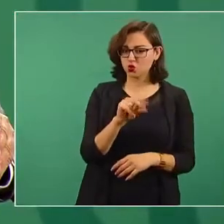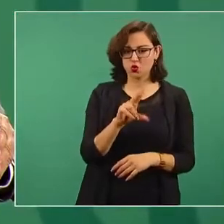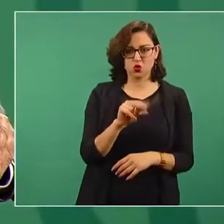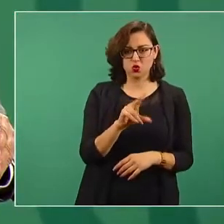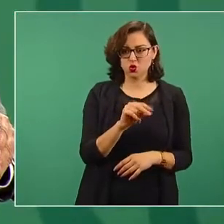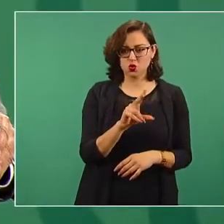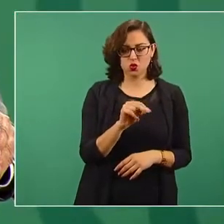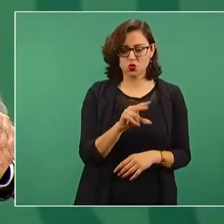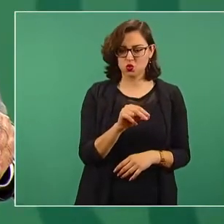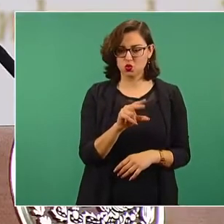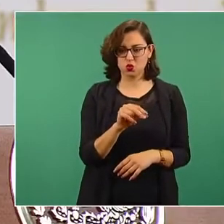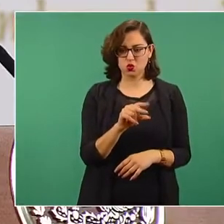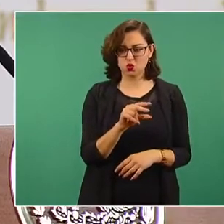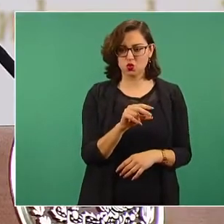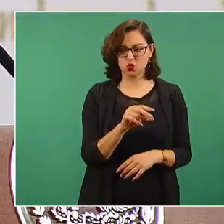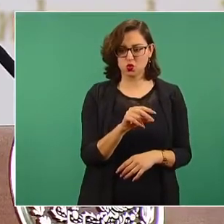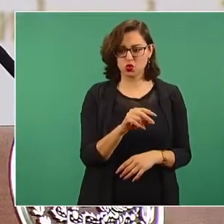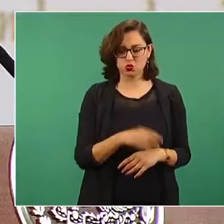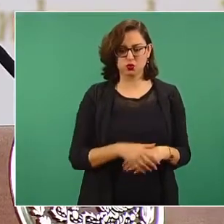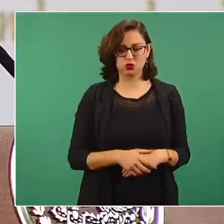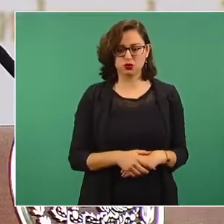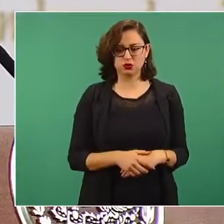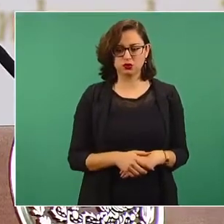no se va a poder